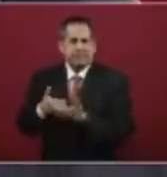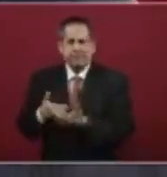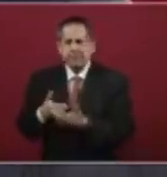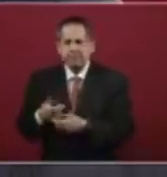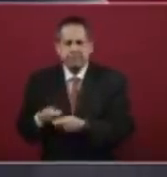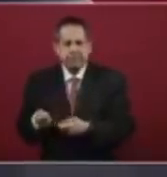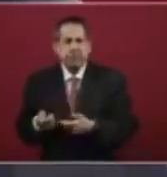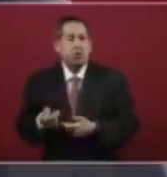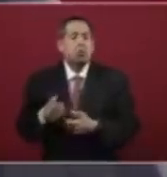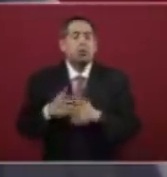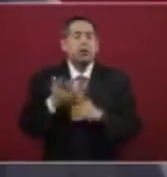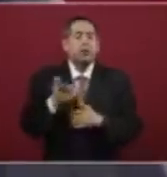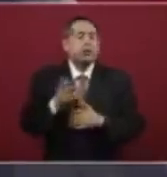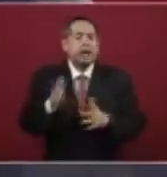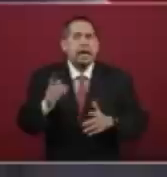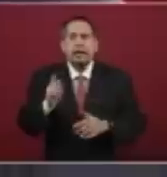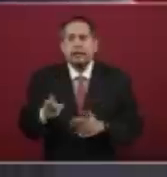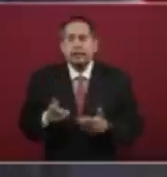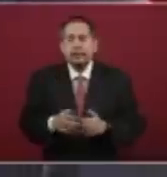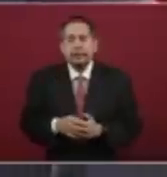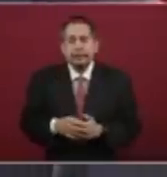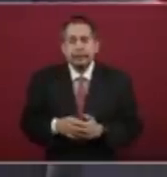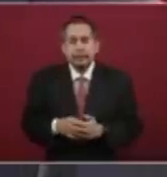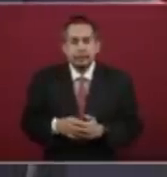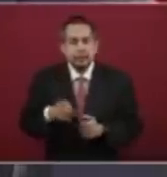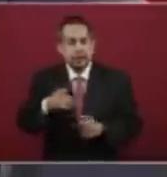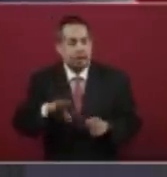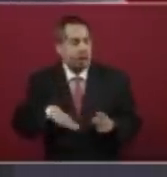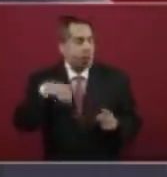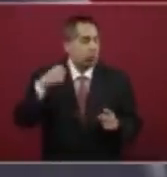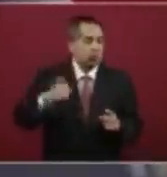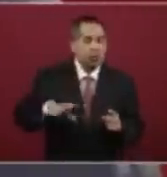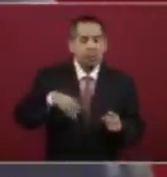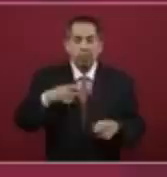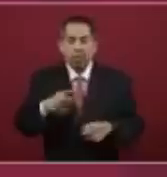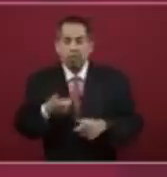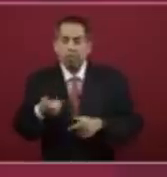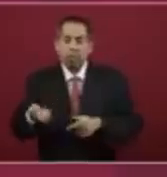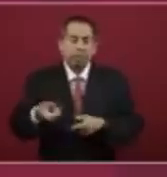se terminan los abusos, ya no hay la